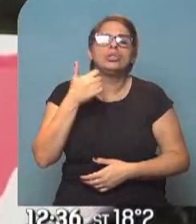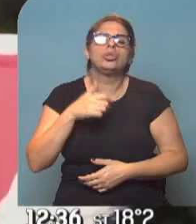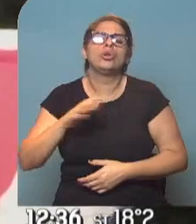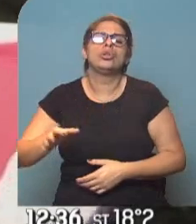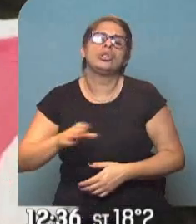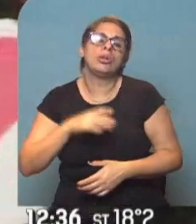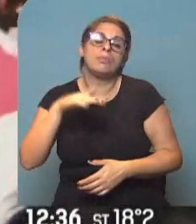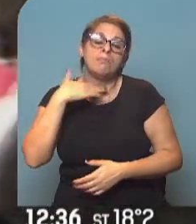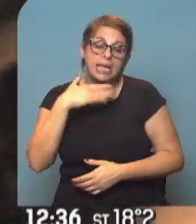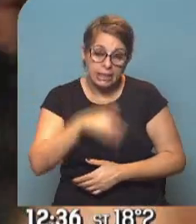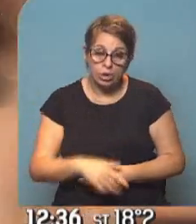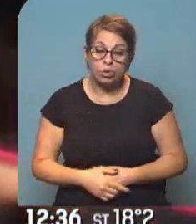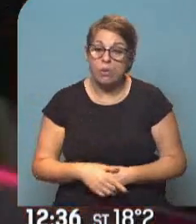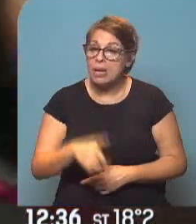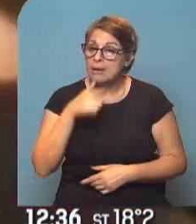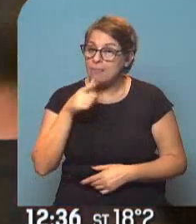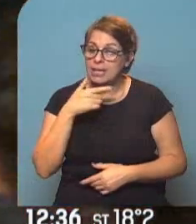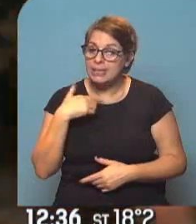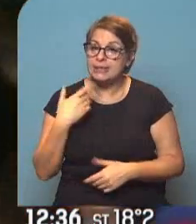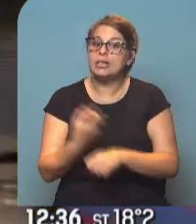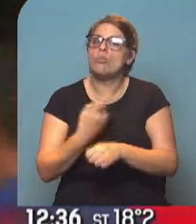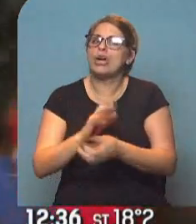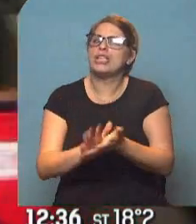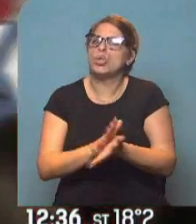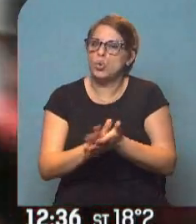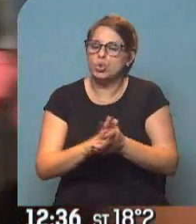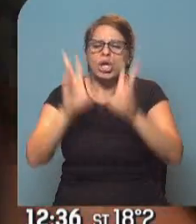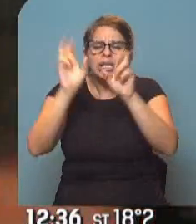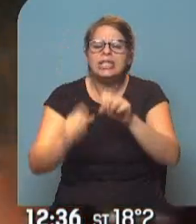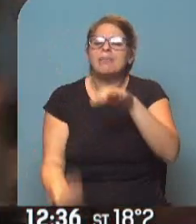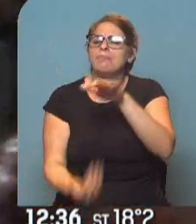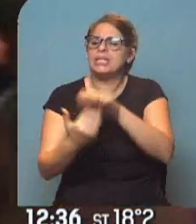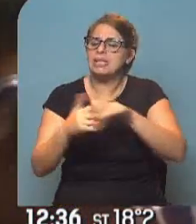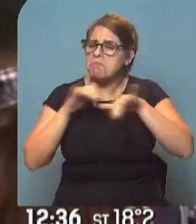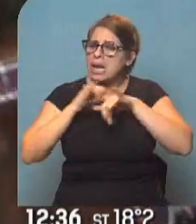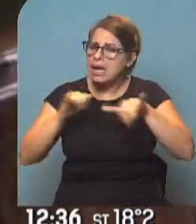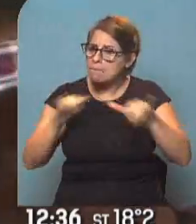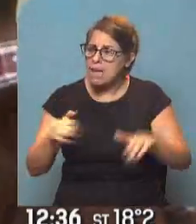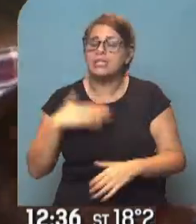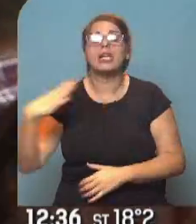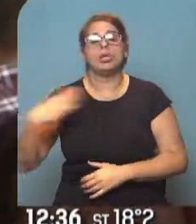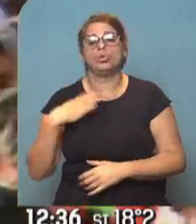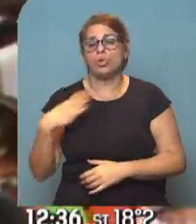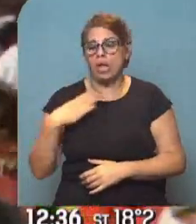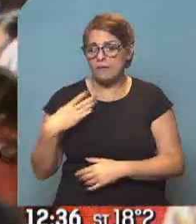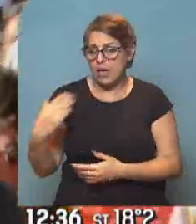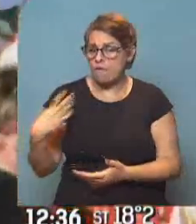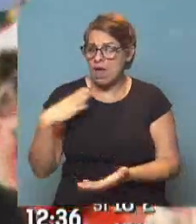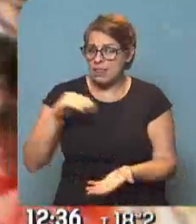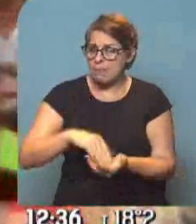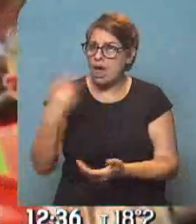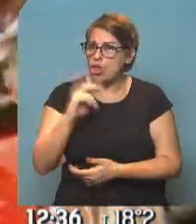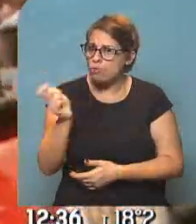en México será ineludible el tema central de una campaña a la que todavía le quedan 2